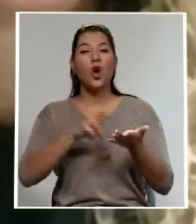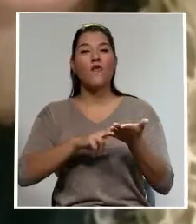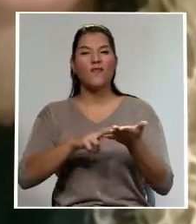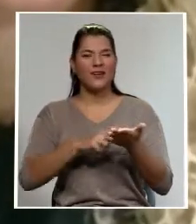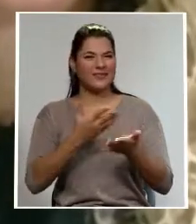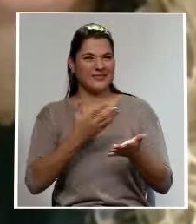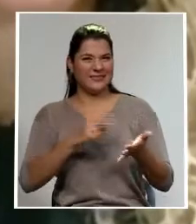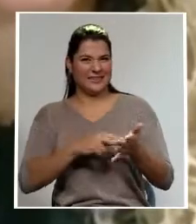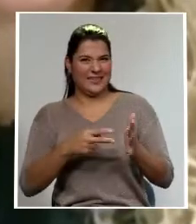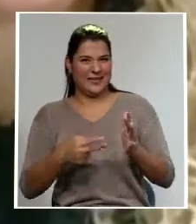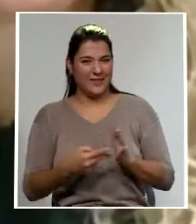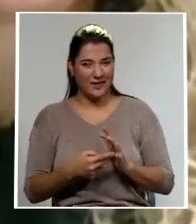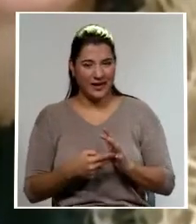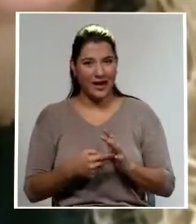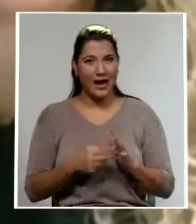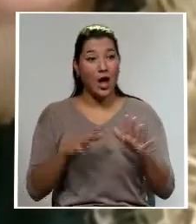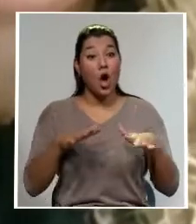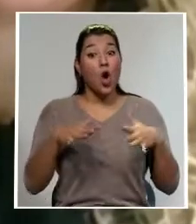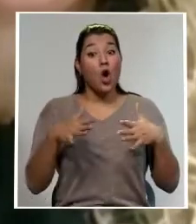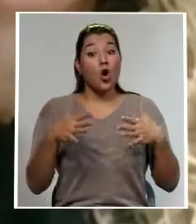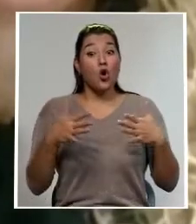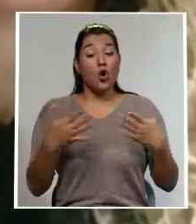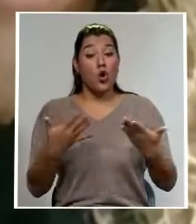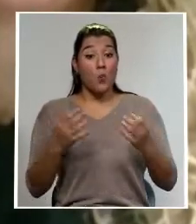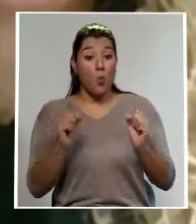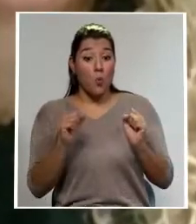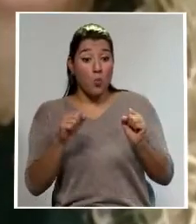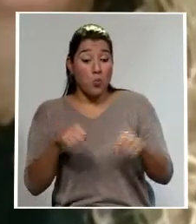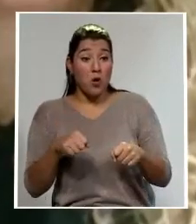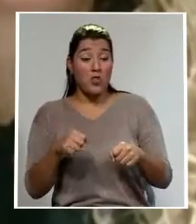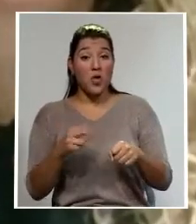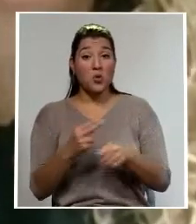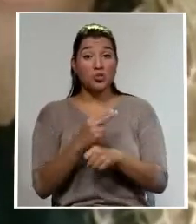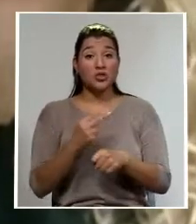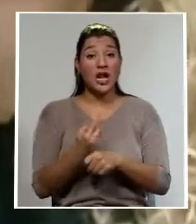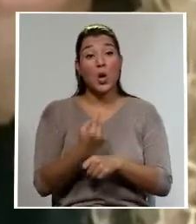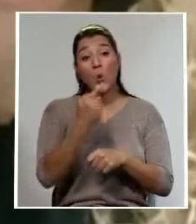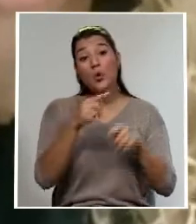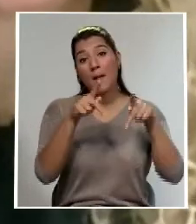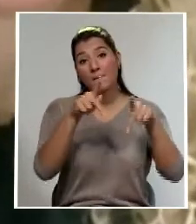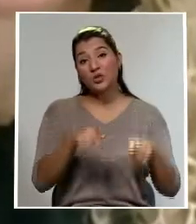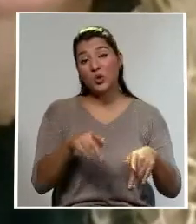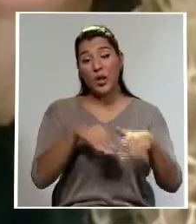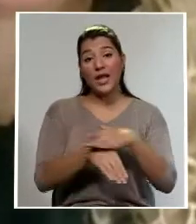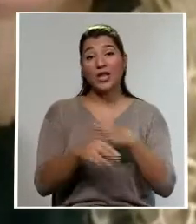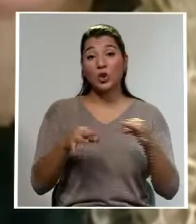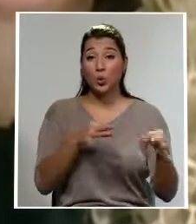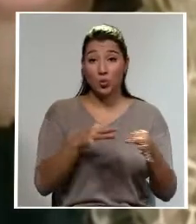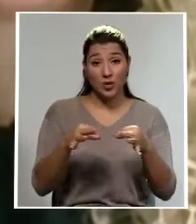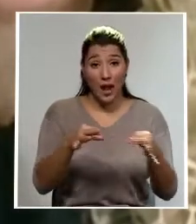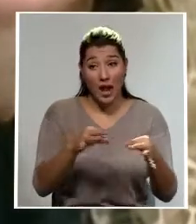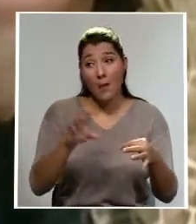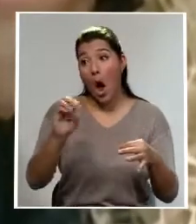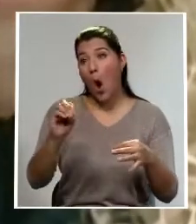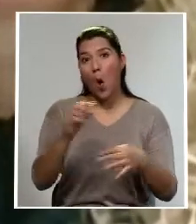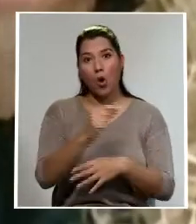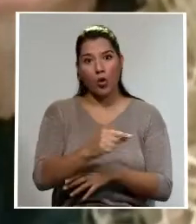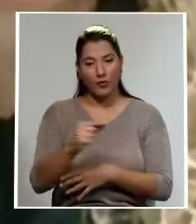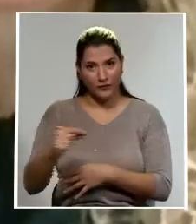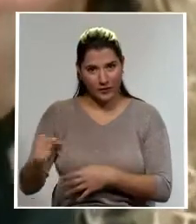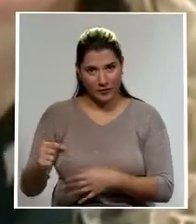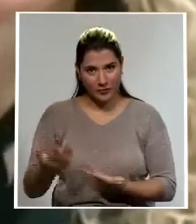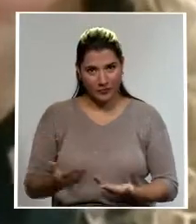le servirían a una persona común que vive en Turrialba, donde es usted, o de Golfito?